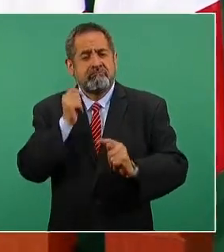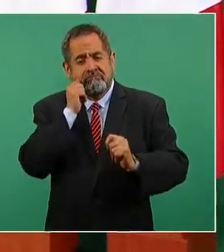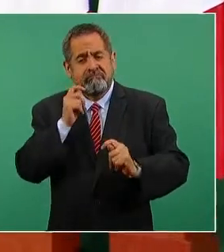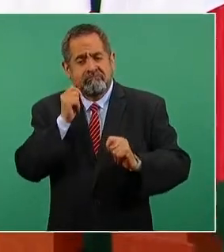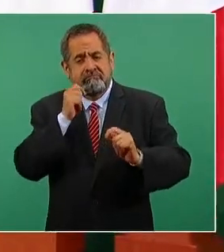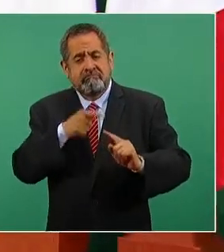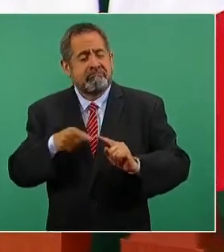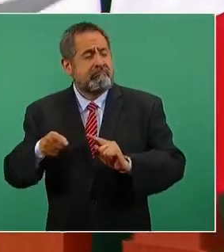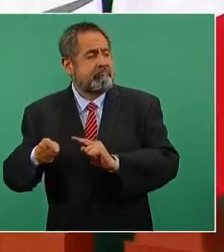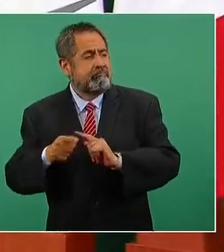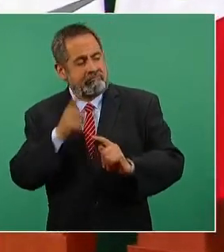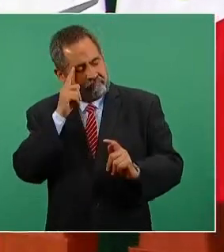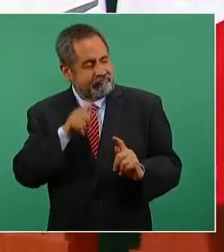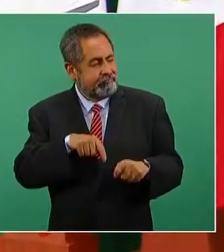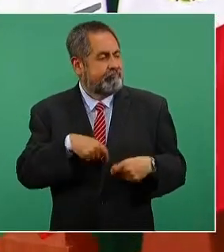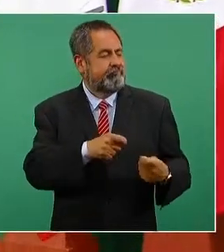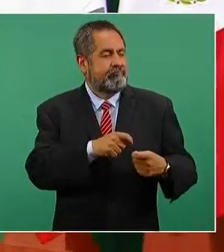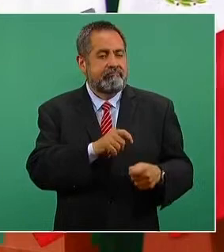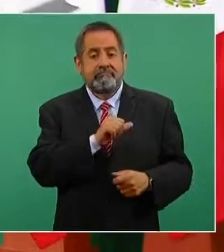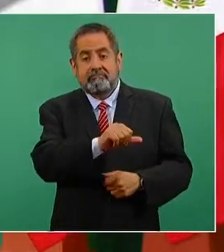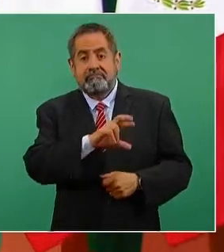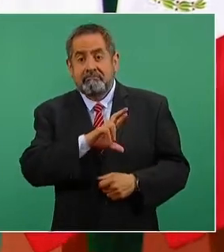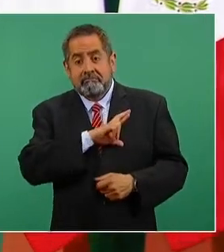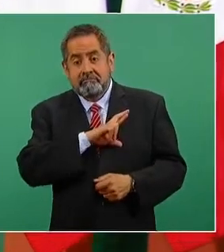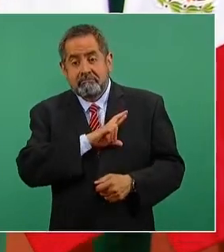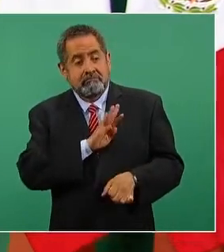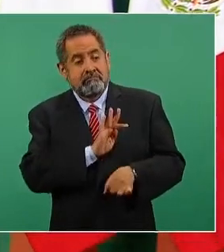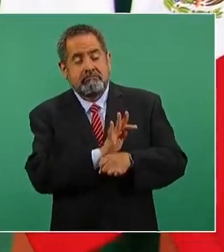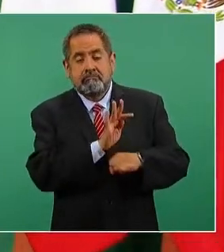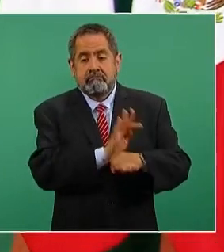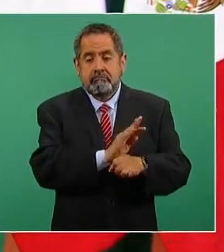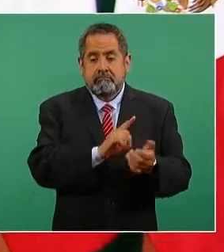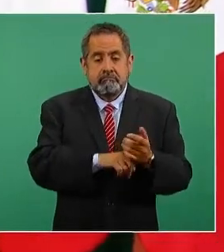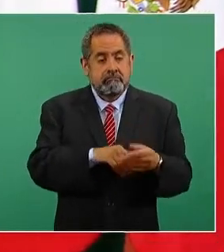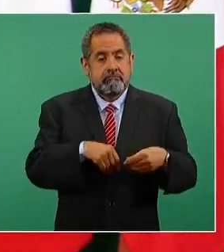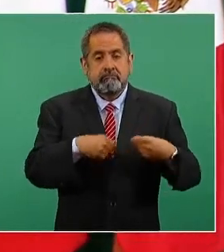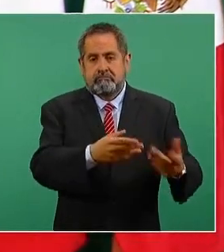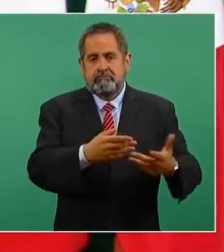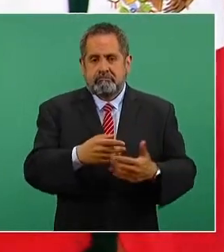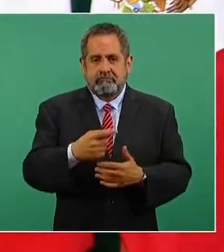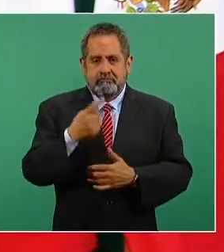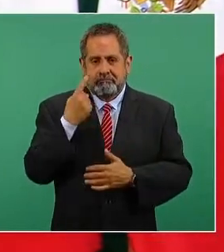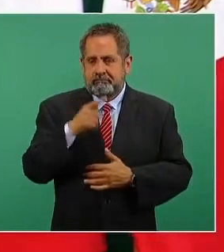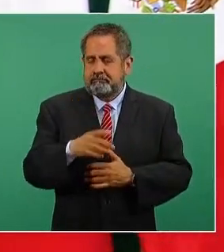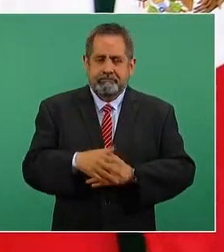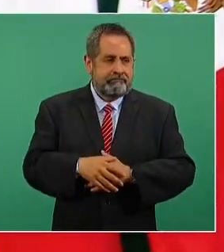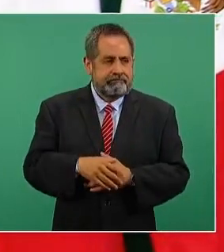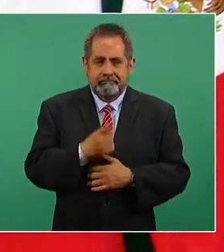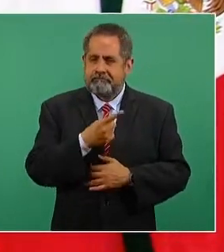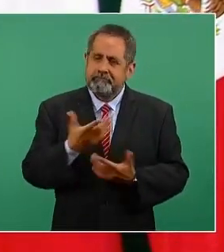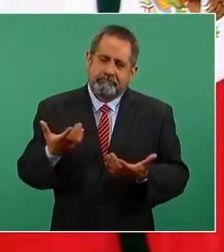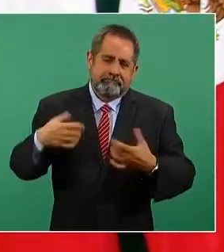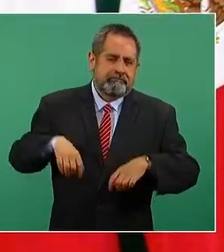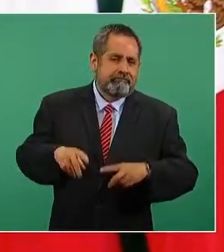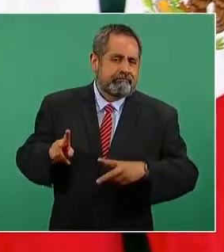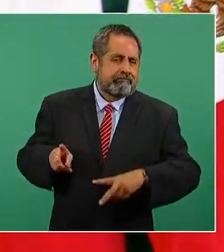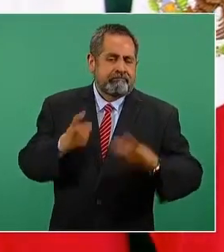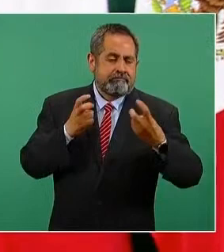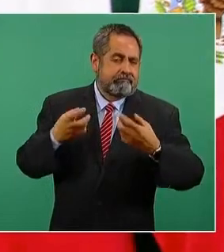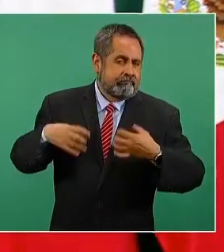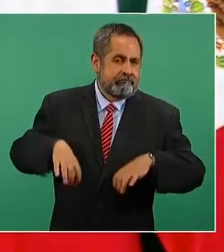la ajustaron para llevar a cabo el saqueo,